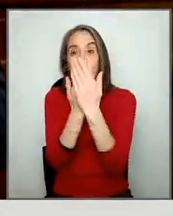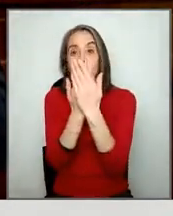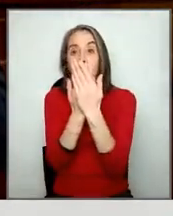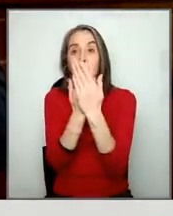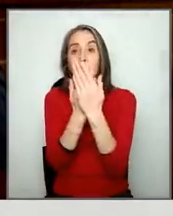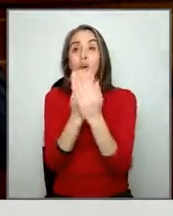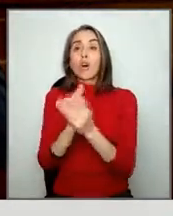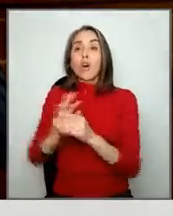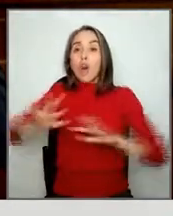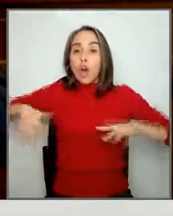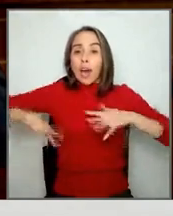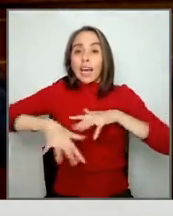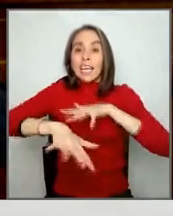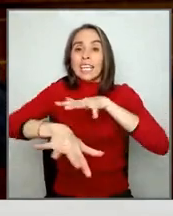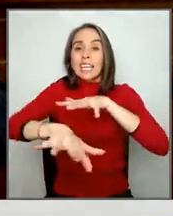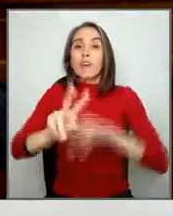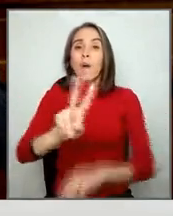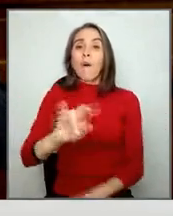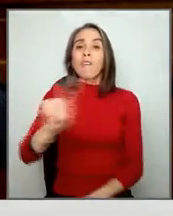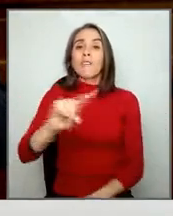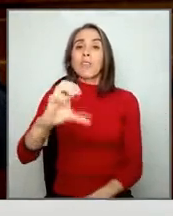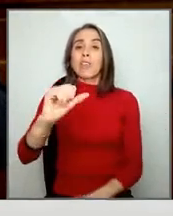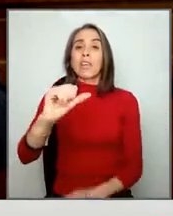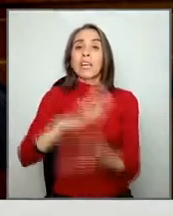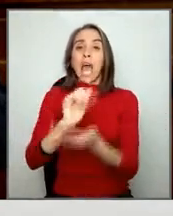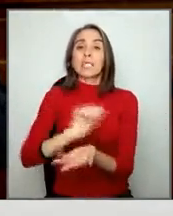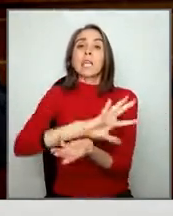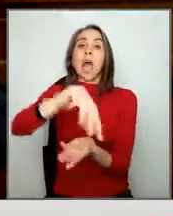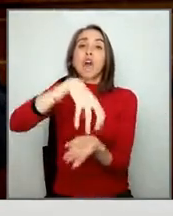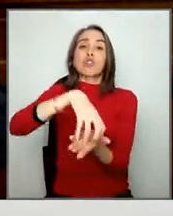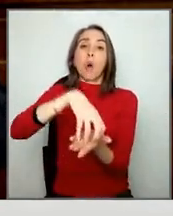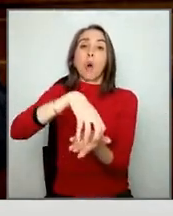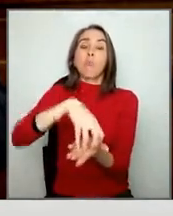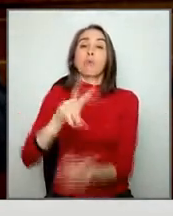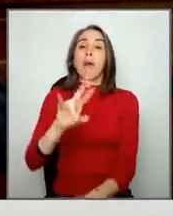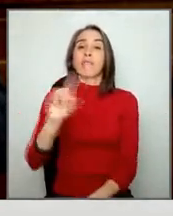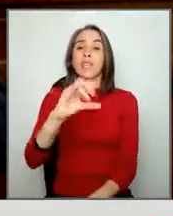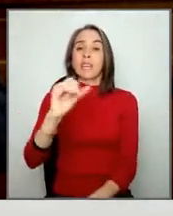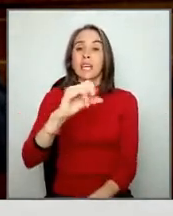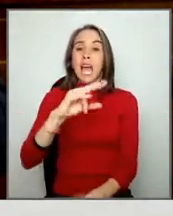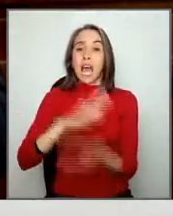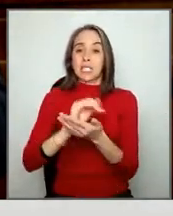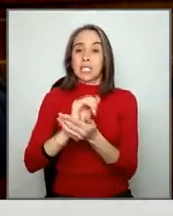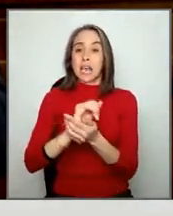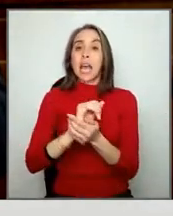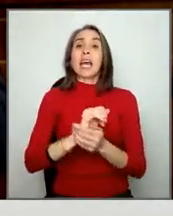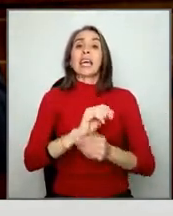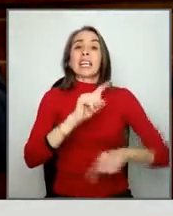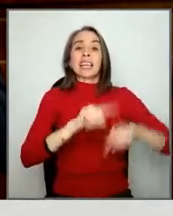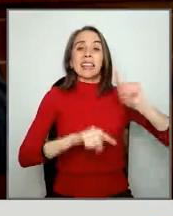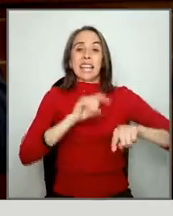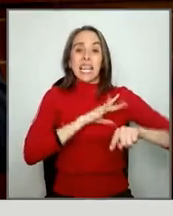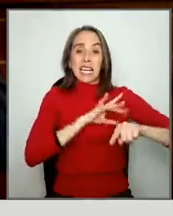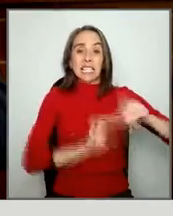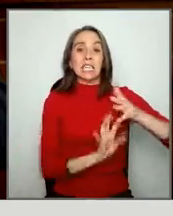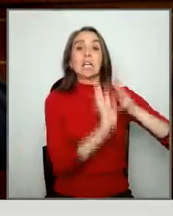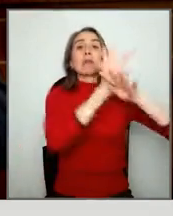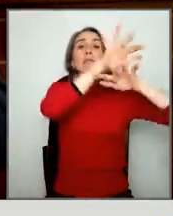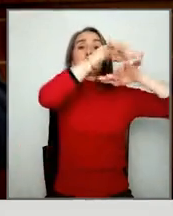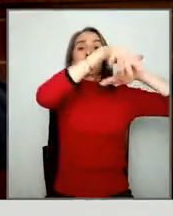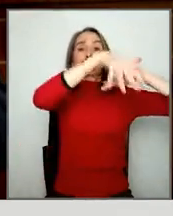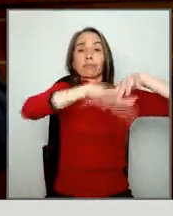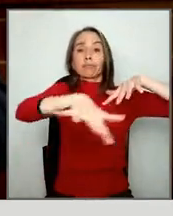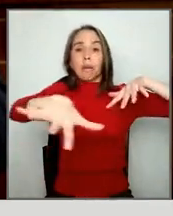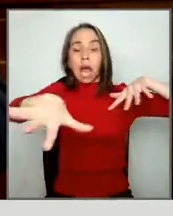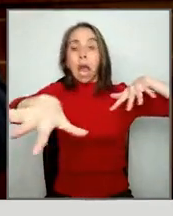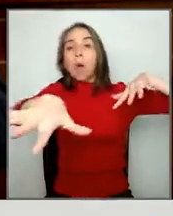en la comuna del mismo nombre este curso de agua nace en el suelo chileno atraviesa la frontera hacia Argentina